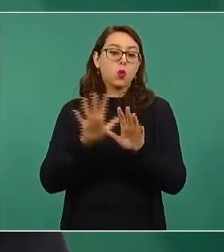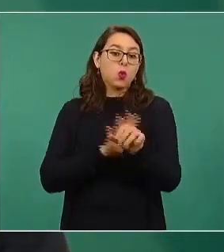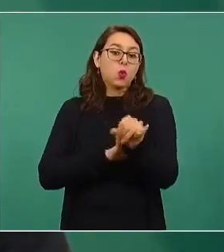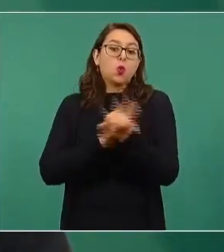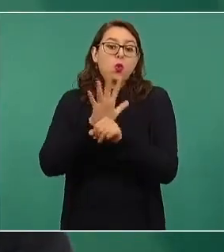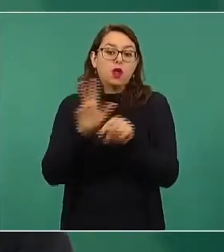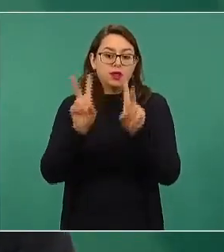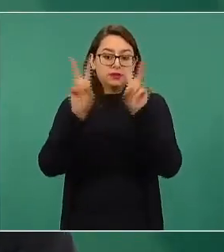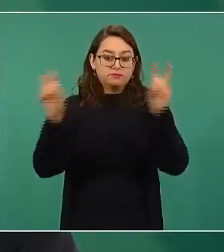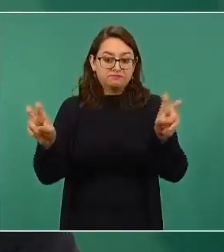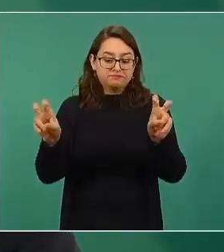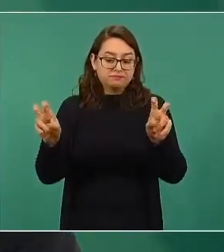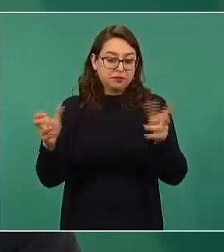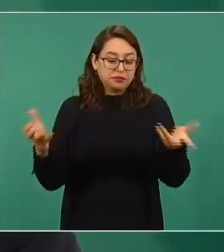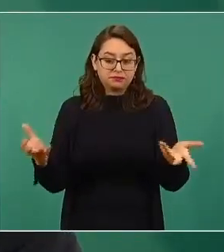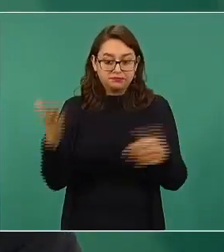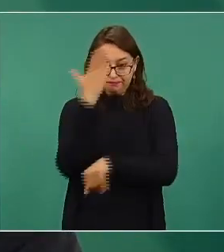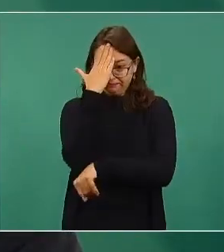memorable